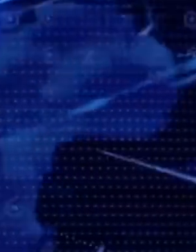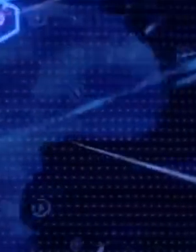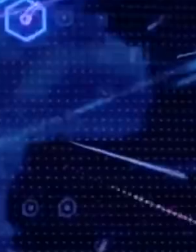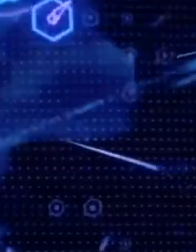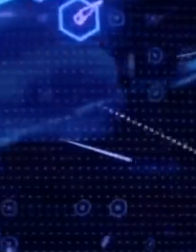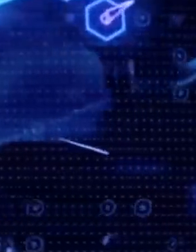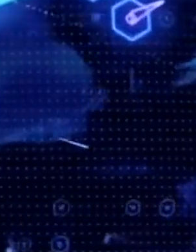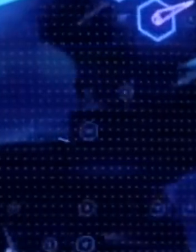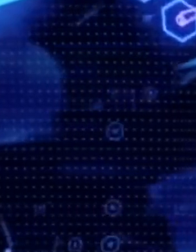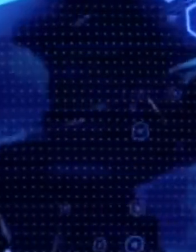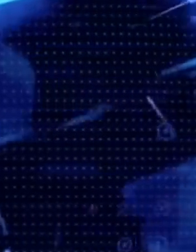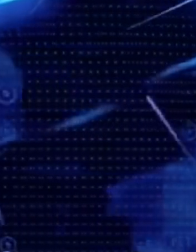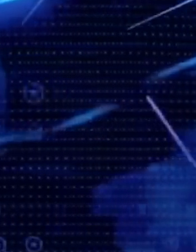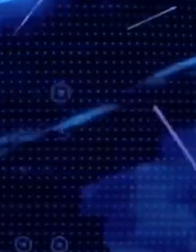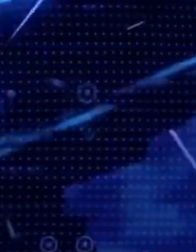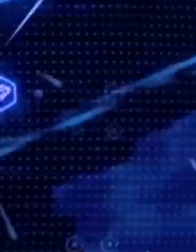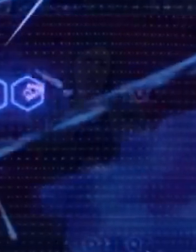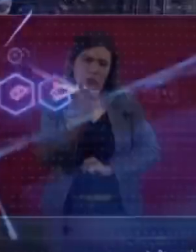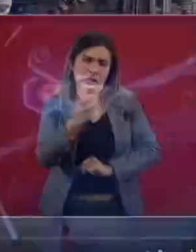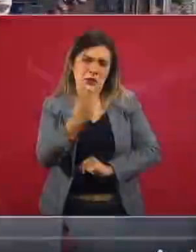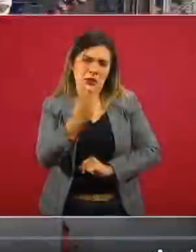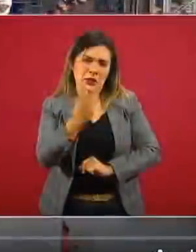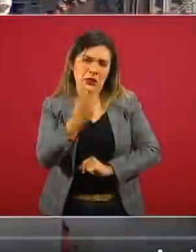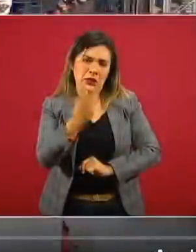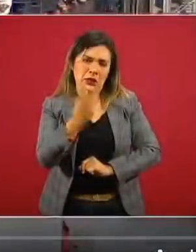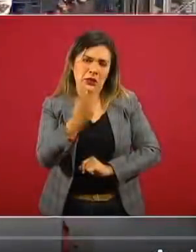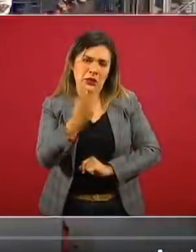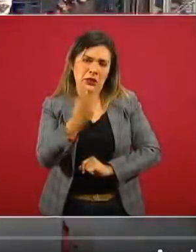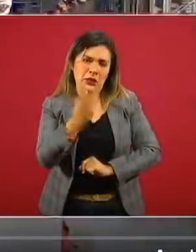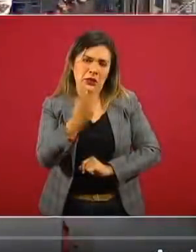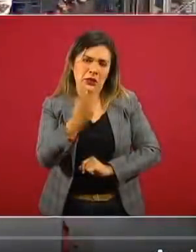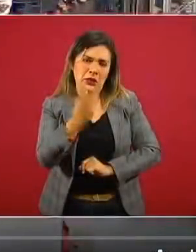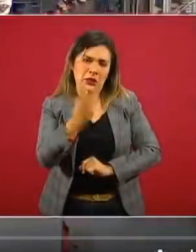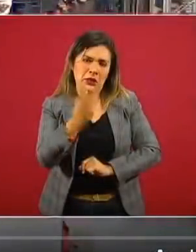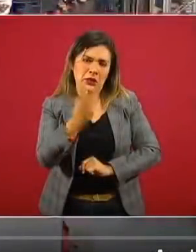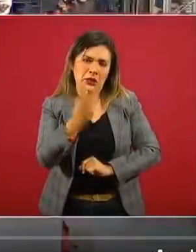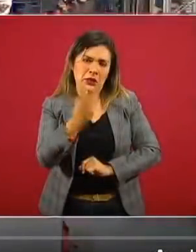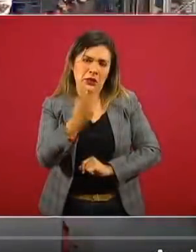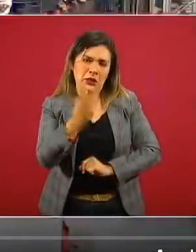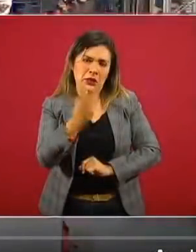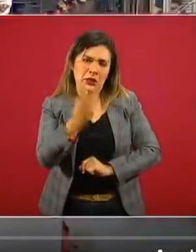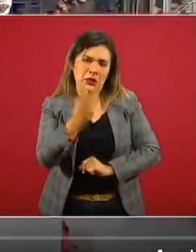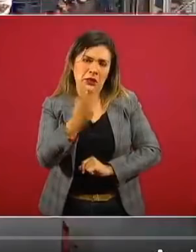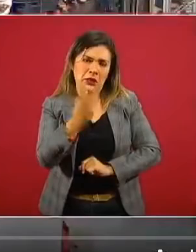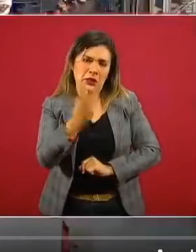el presidente, como siempre, contestando pues con algo que ya nos venía contando desde hace otras